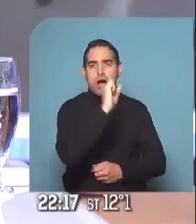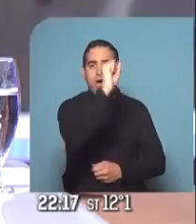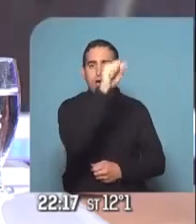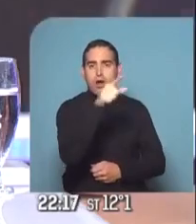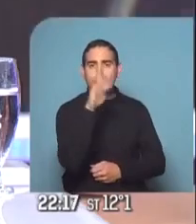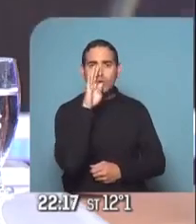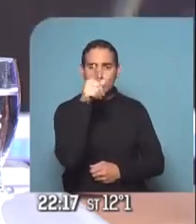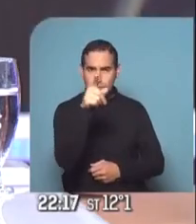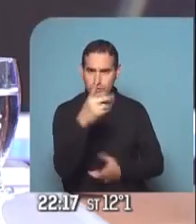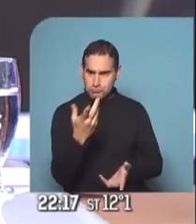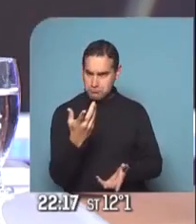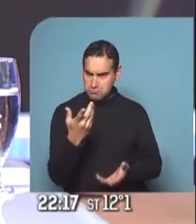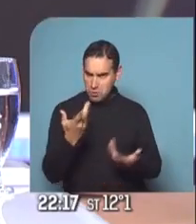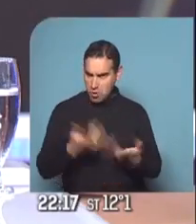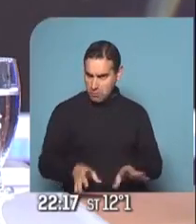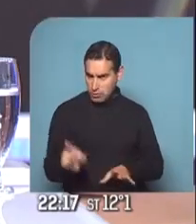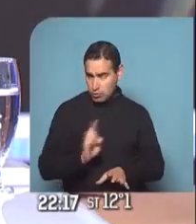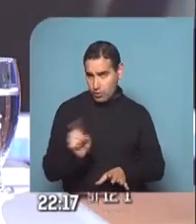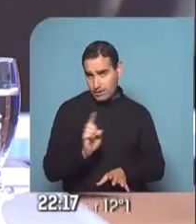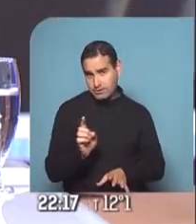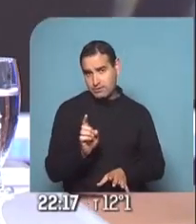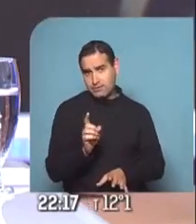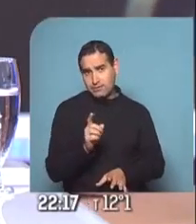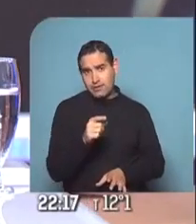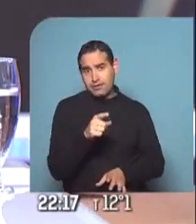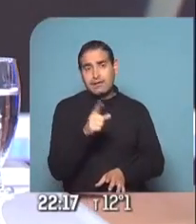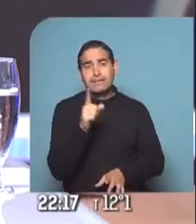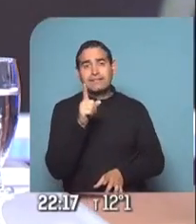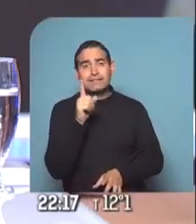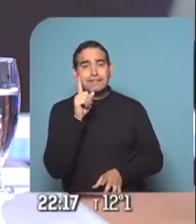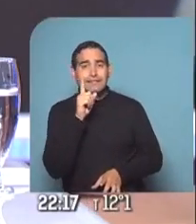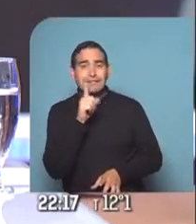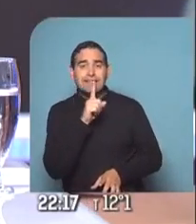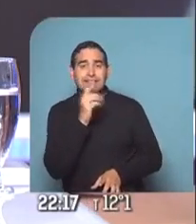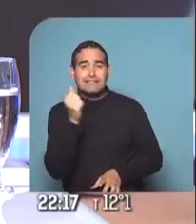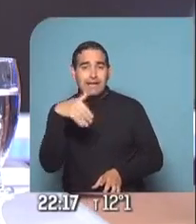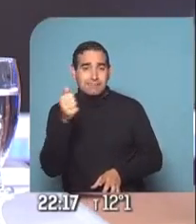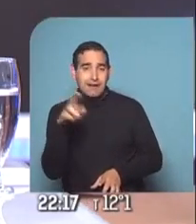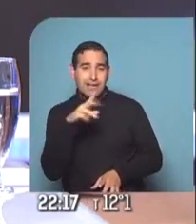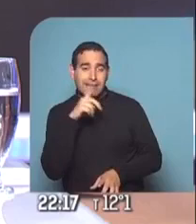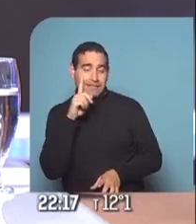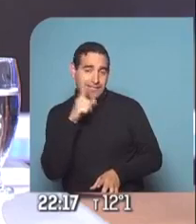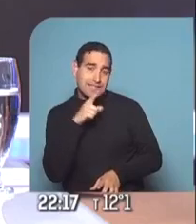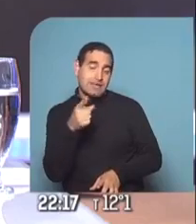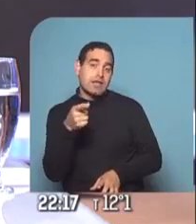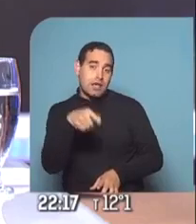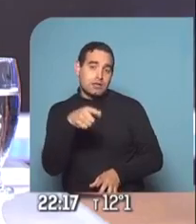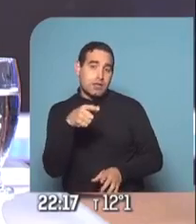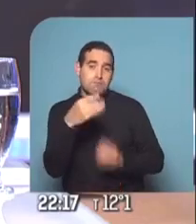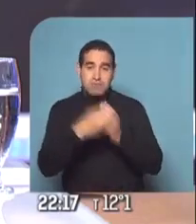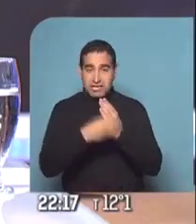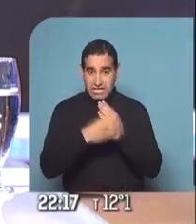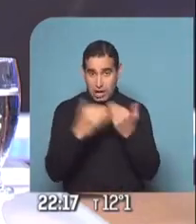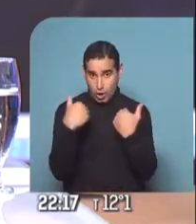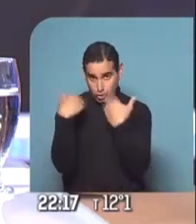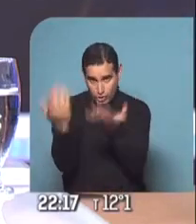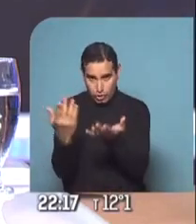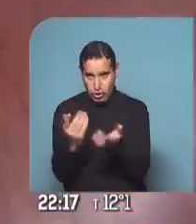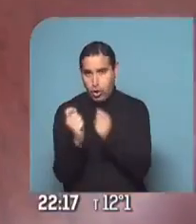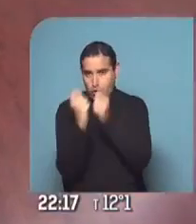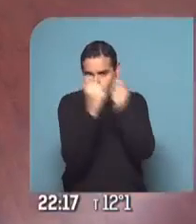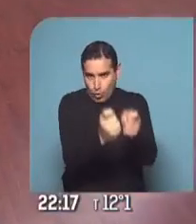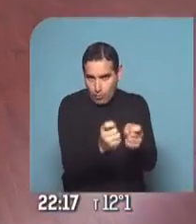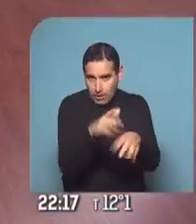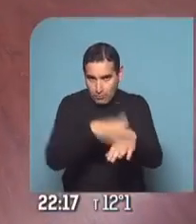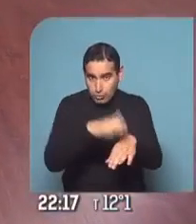no es habitual en Brasil, porque normalmente es Itamaraty, es decir, es el Ministerio de Exteriores el que envía a diplomáticos de carrera, Natalia. Así